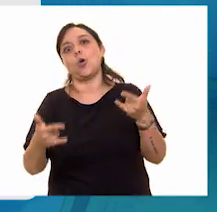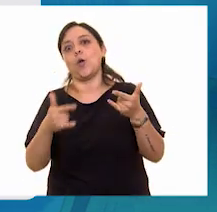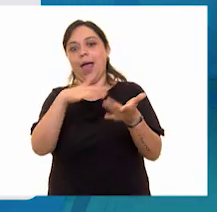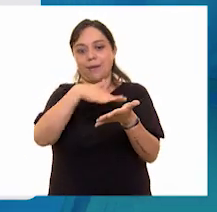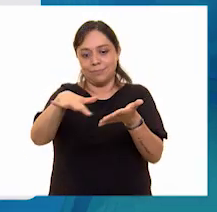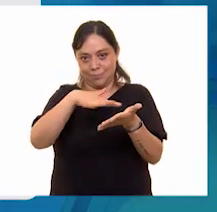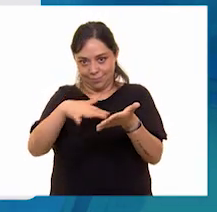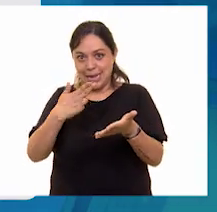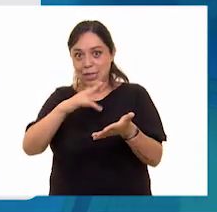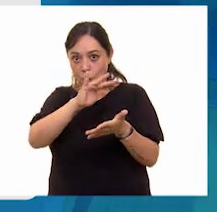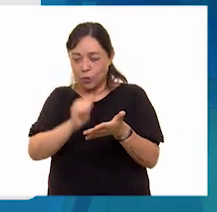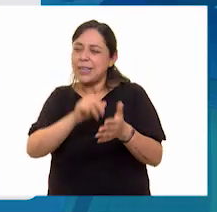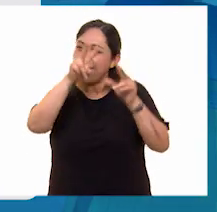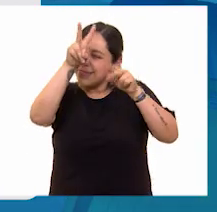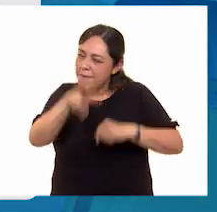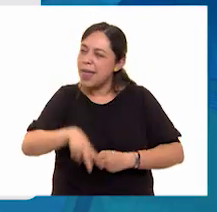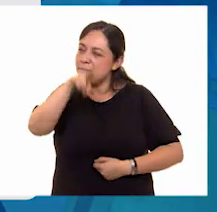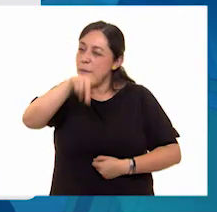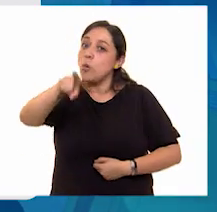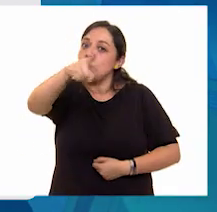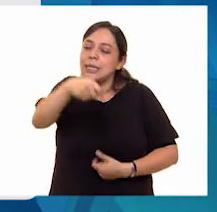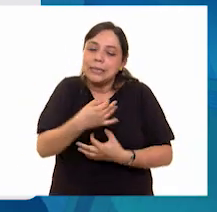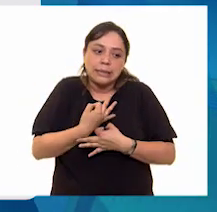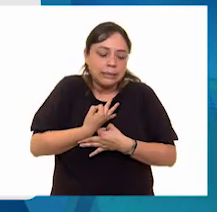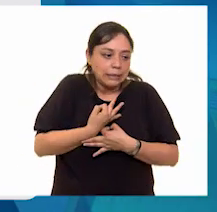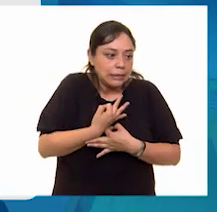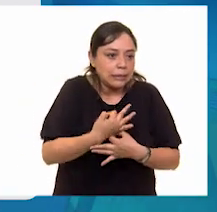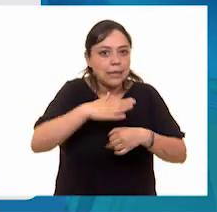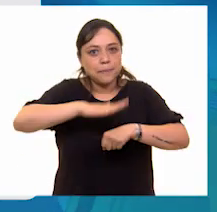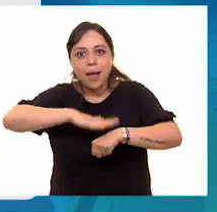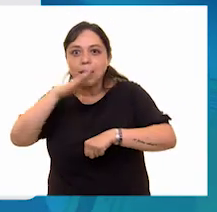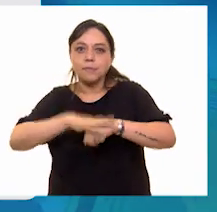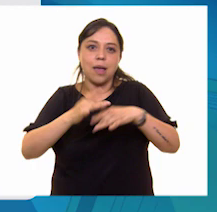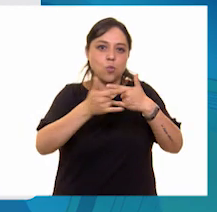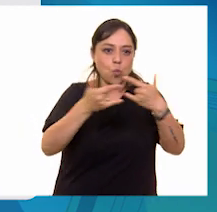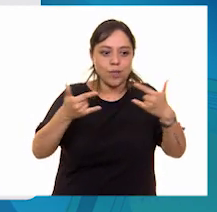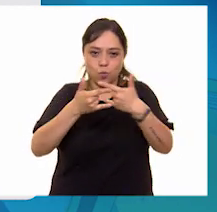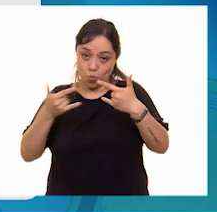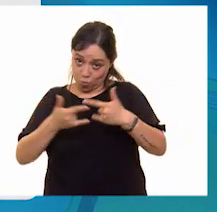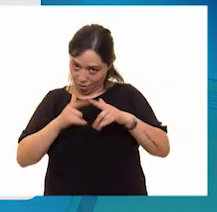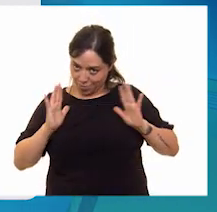Les aseguramos que quedarán envueltos en ella y querrán leer más de sus cuentos.